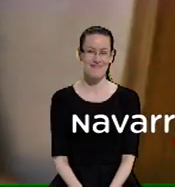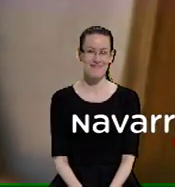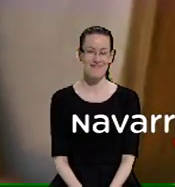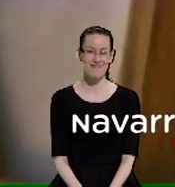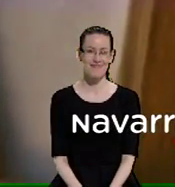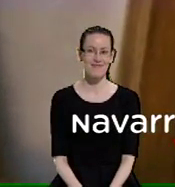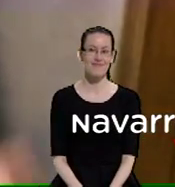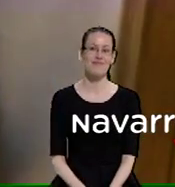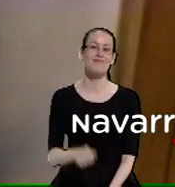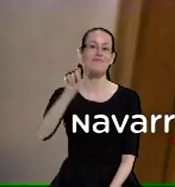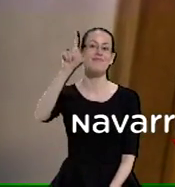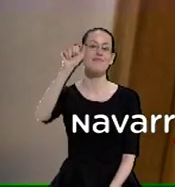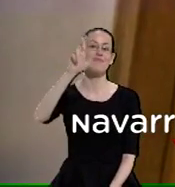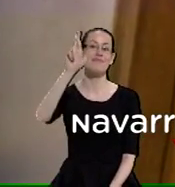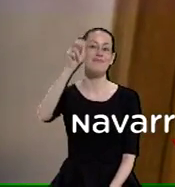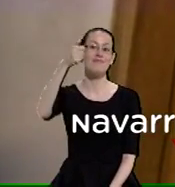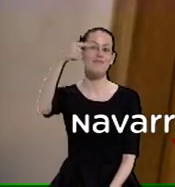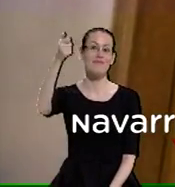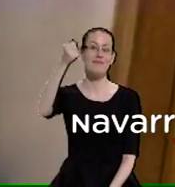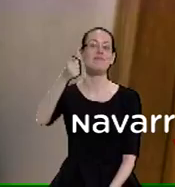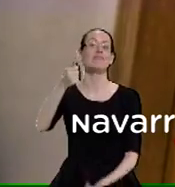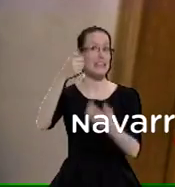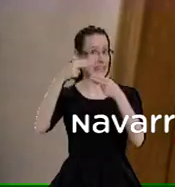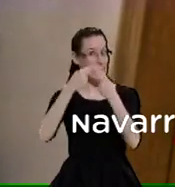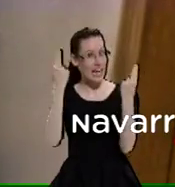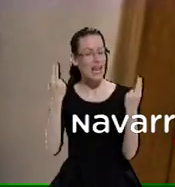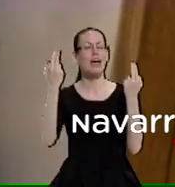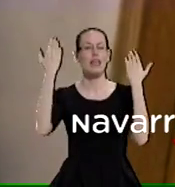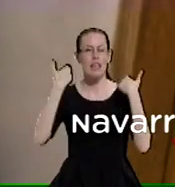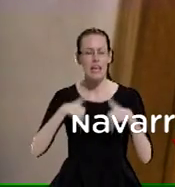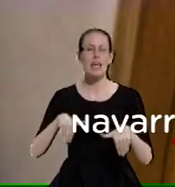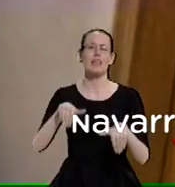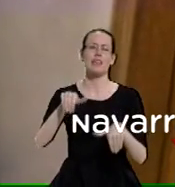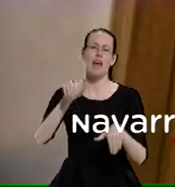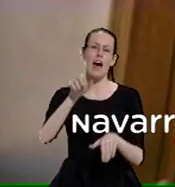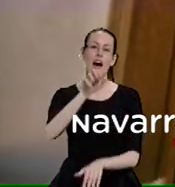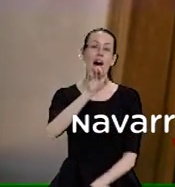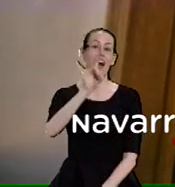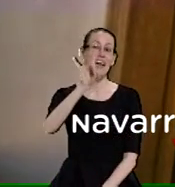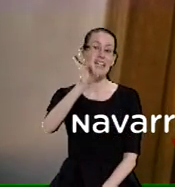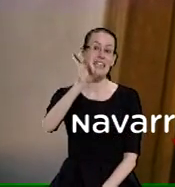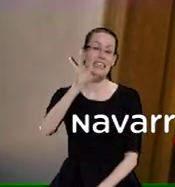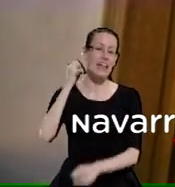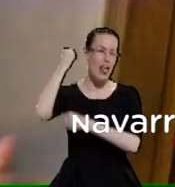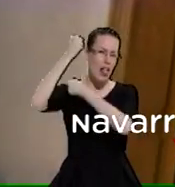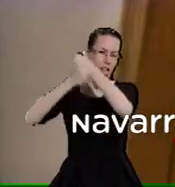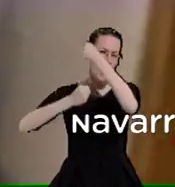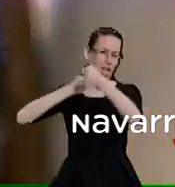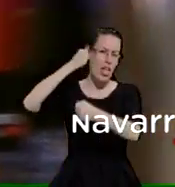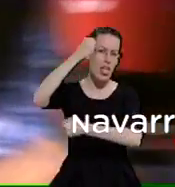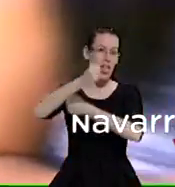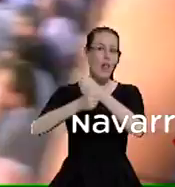Venga. La Raga celebra la 15ª edición del Día de la Vaca Brava, un fin de semana lleno de actividades en el que ellas